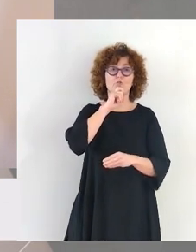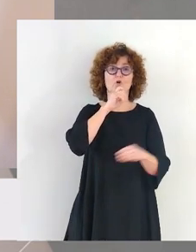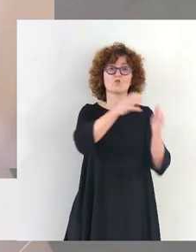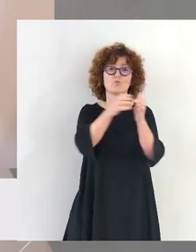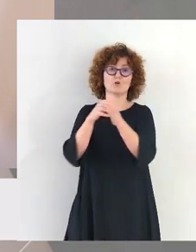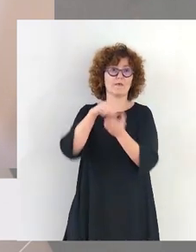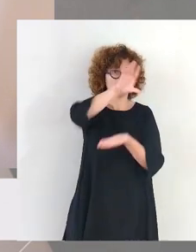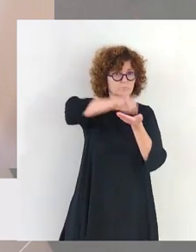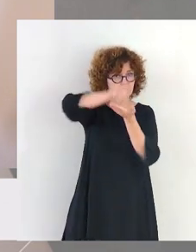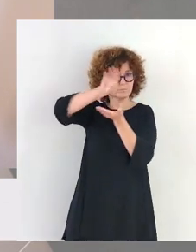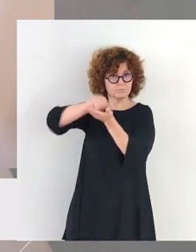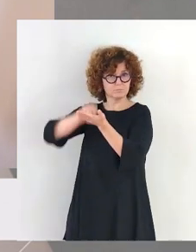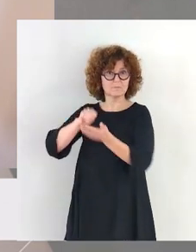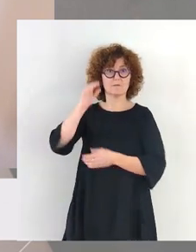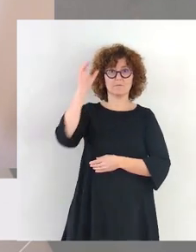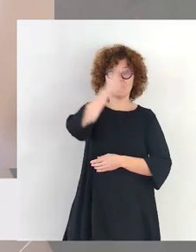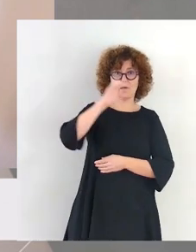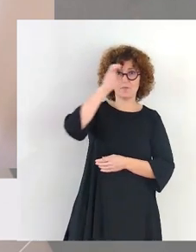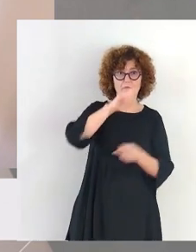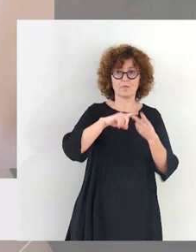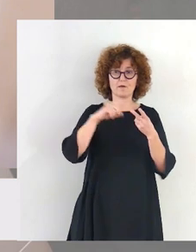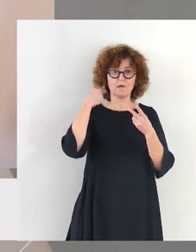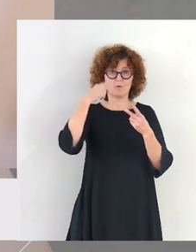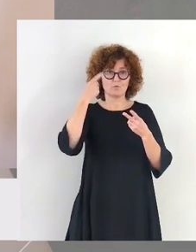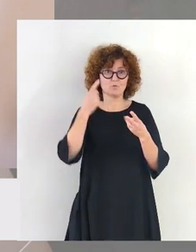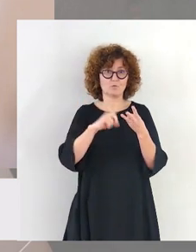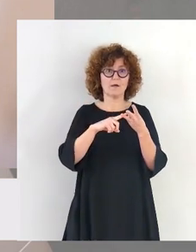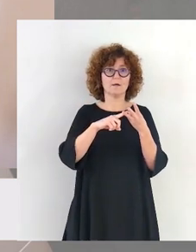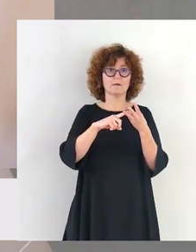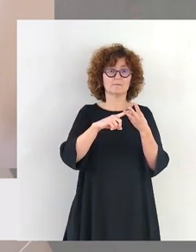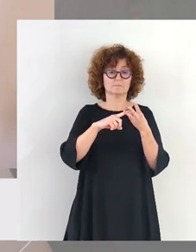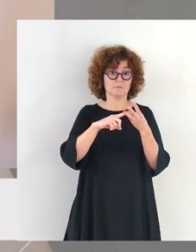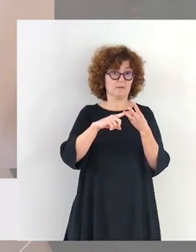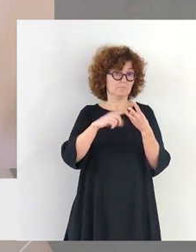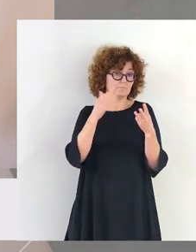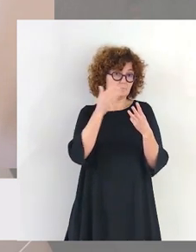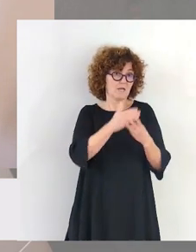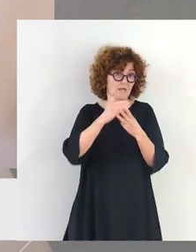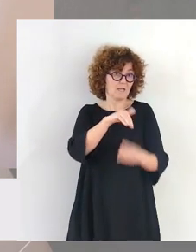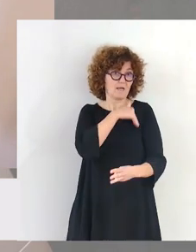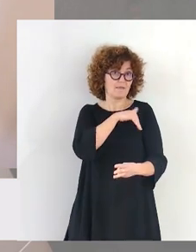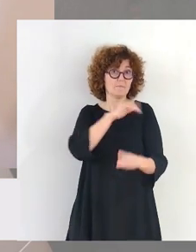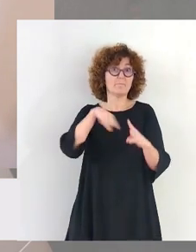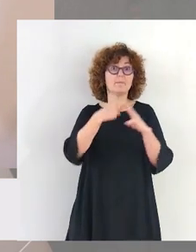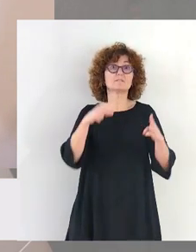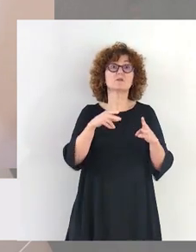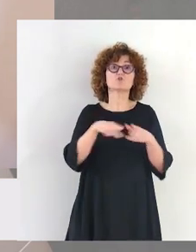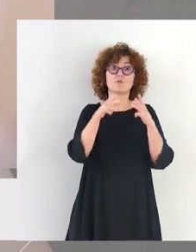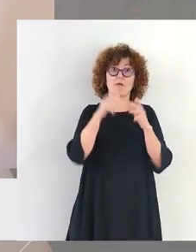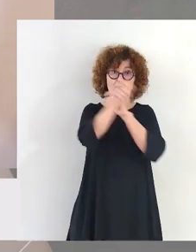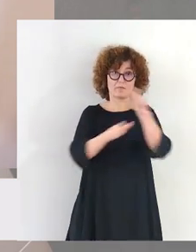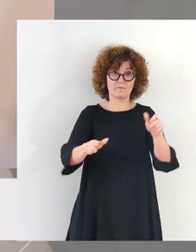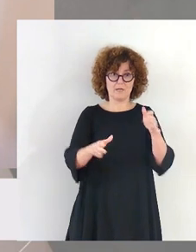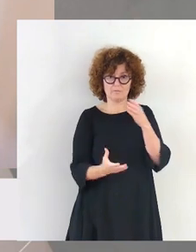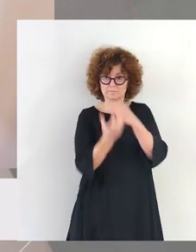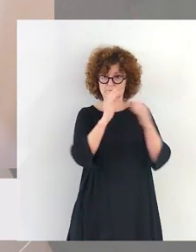comunidades de la ciencia de la cultura de la Academia y de la sociedad civil por eso estas